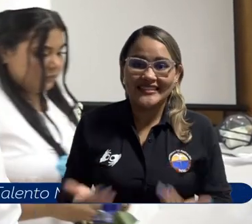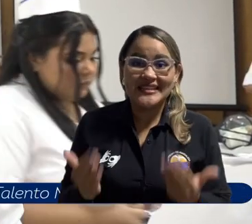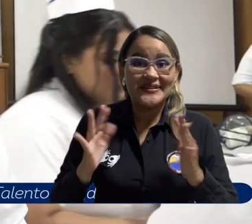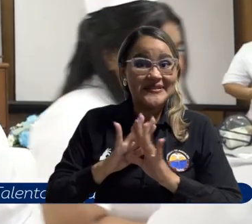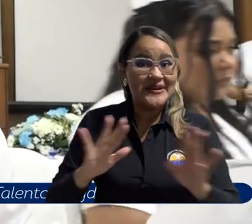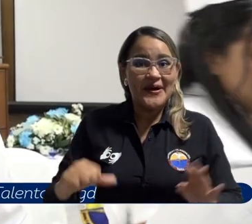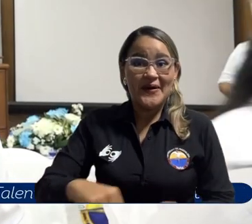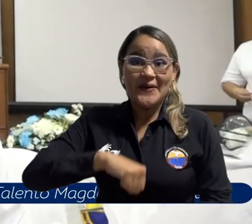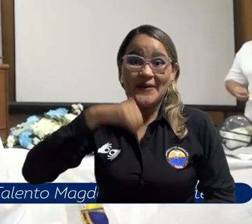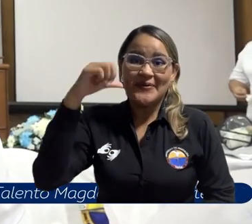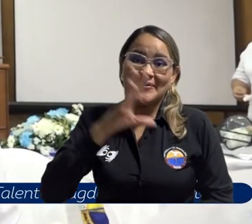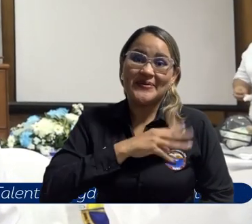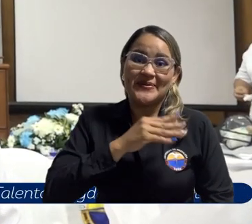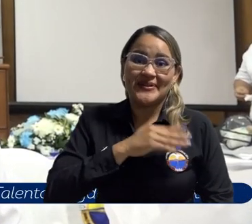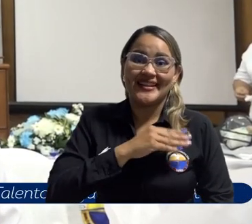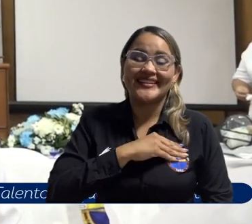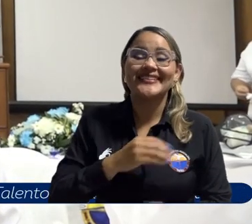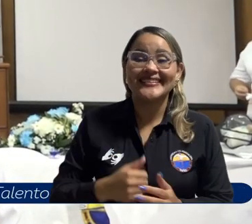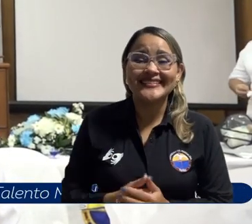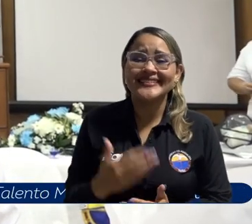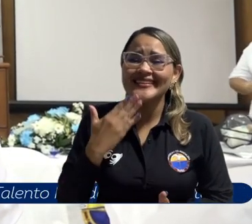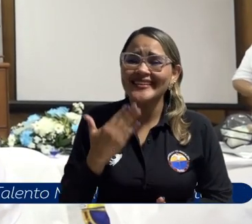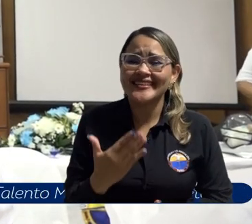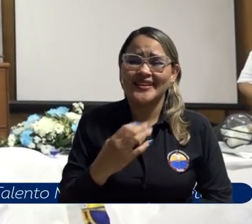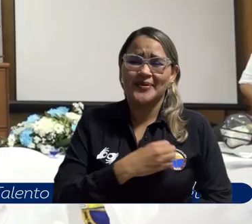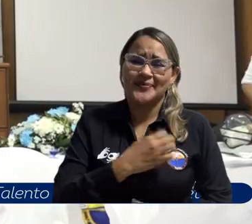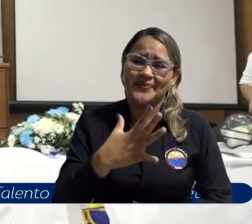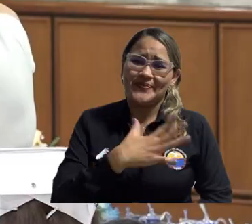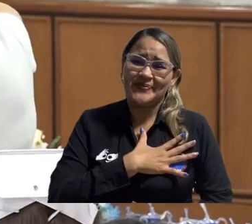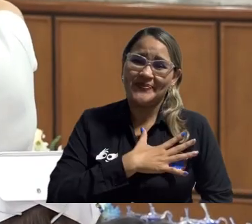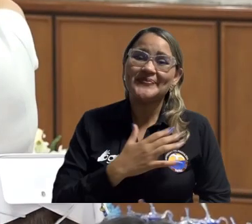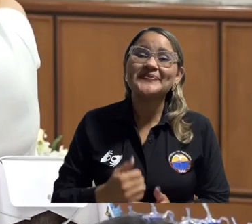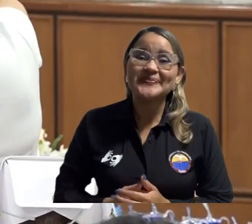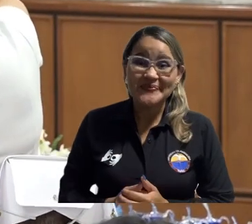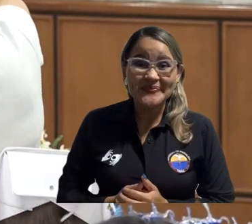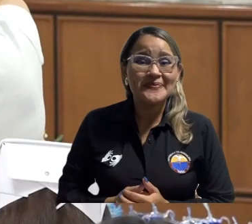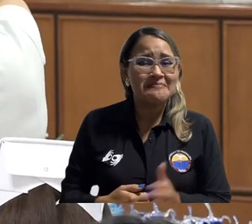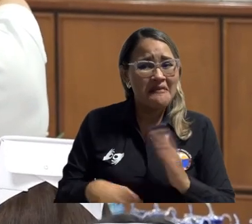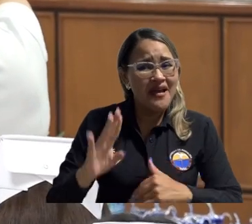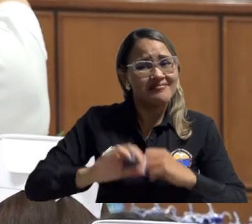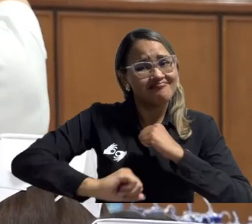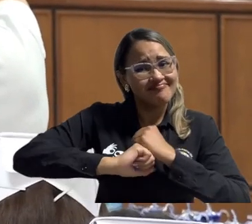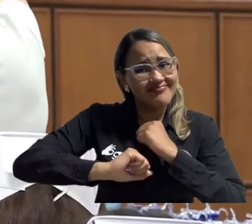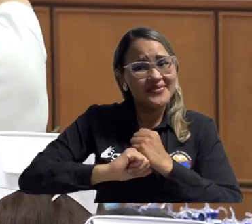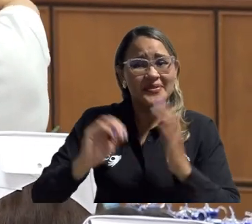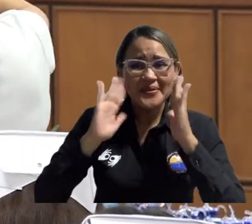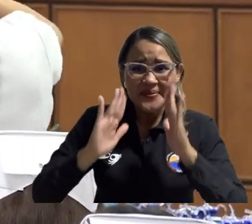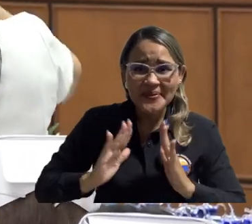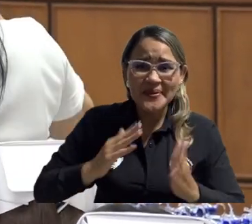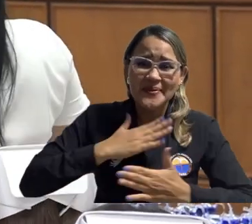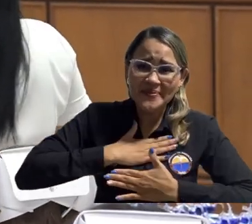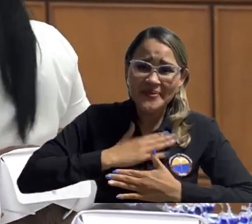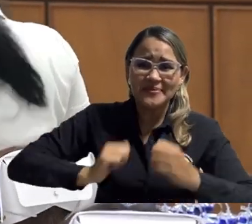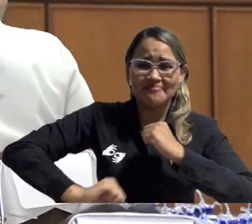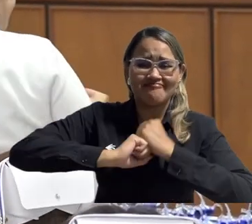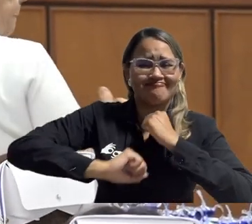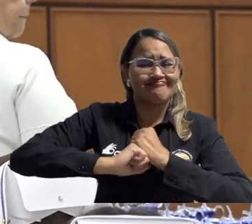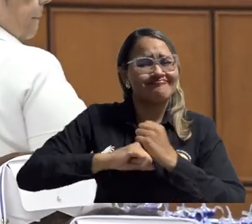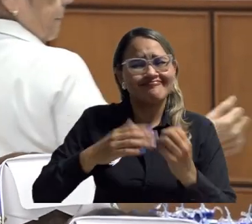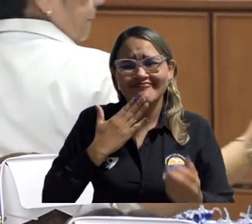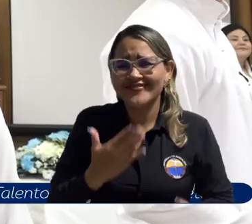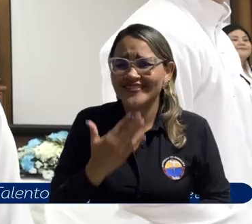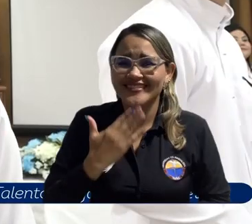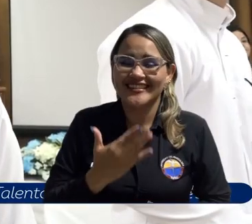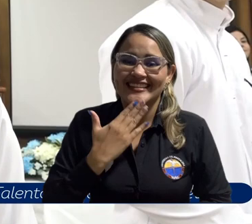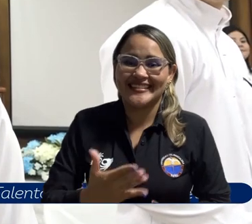esfuerzo, se logró llegar hasta acá y me siento orgulloso, agradecido por la oportunidad, por todo lo que han hecho por